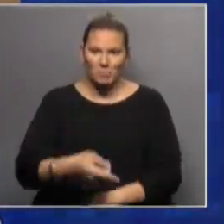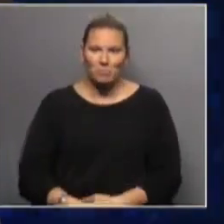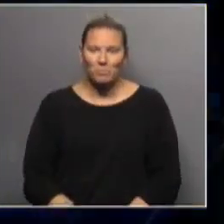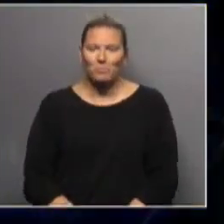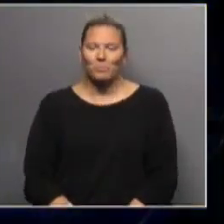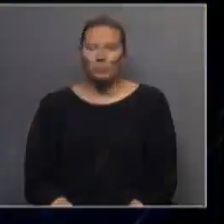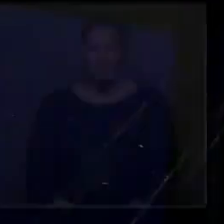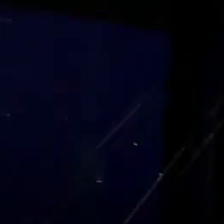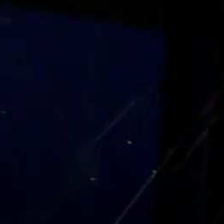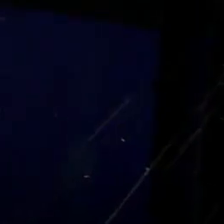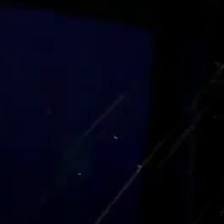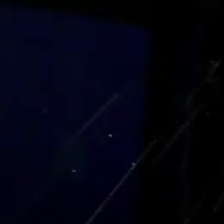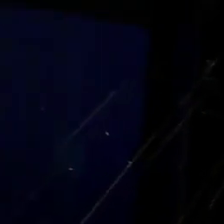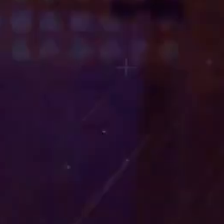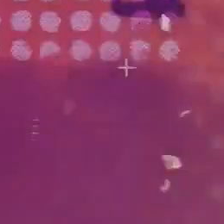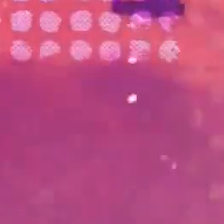Chao.